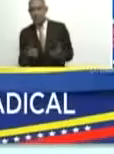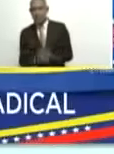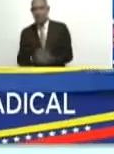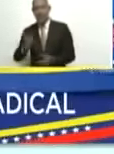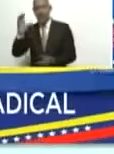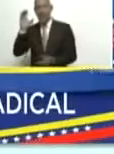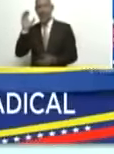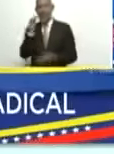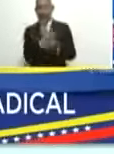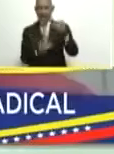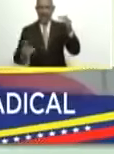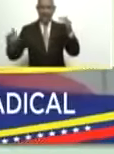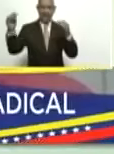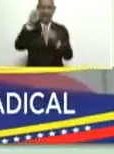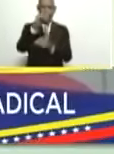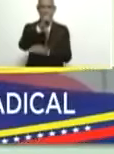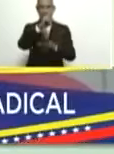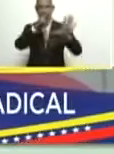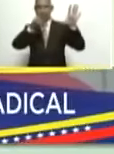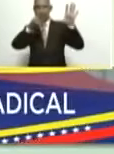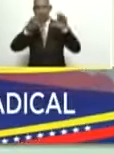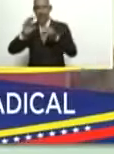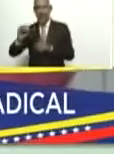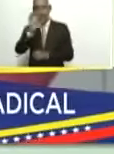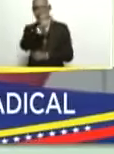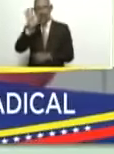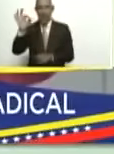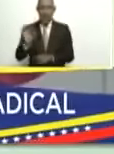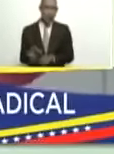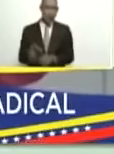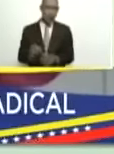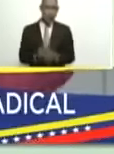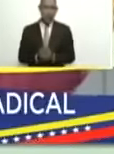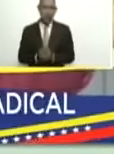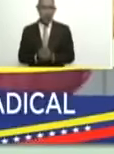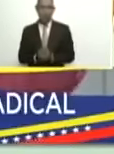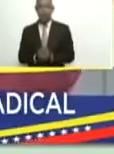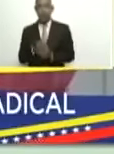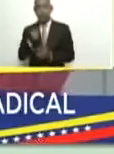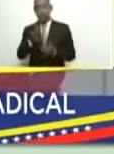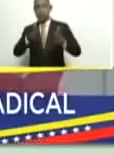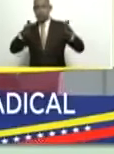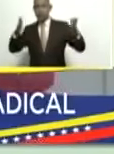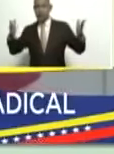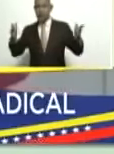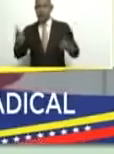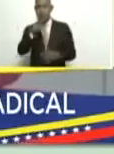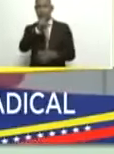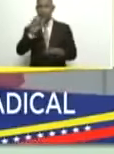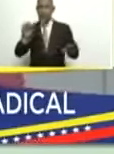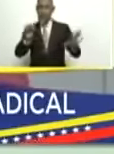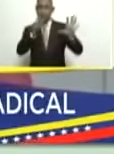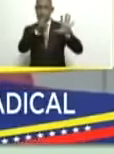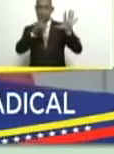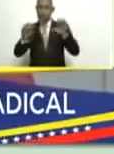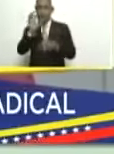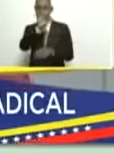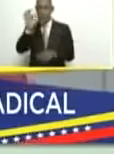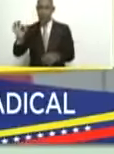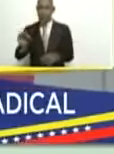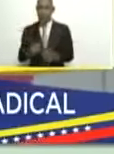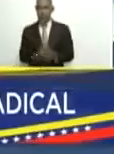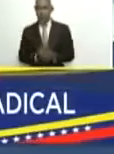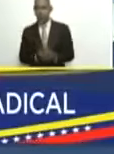estados por encima del 70% de vigencia de sus vocerías, 70%, un porcentaje alto. ¿Cuáles